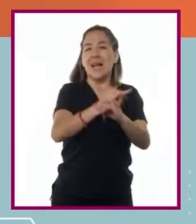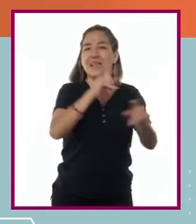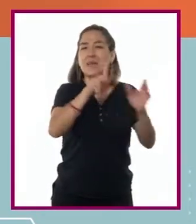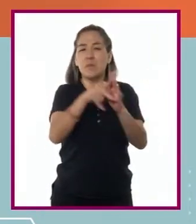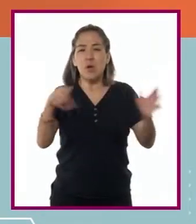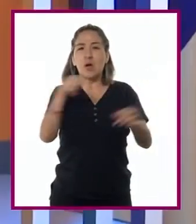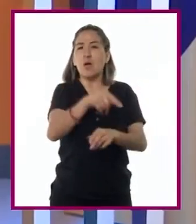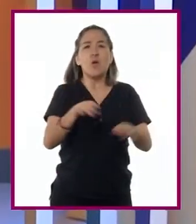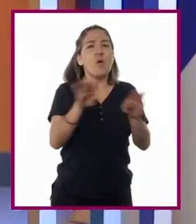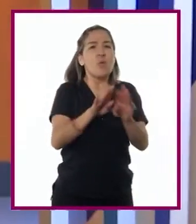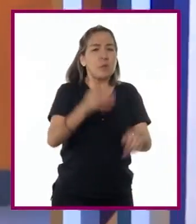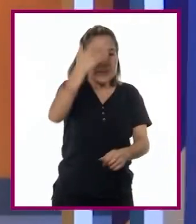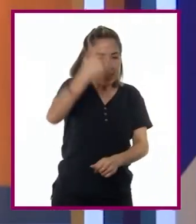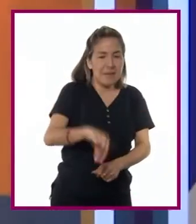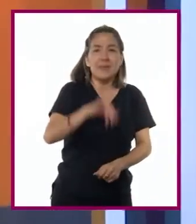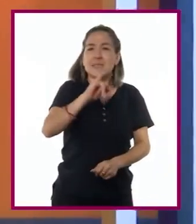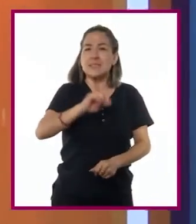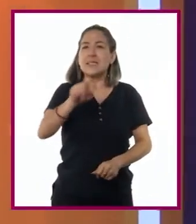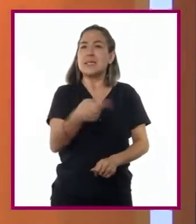fundamento científico?